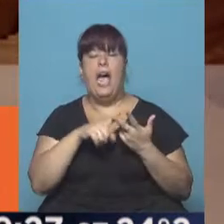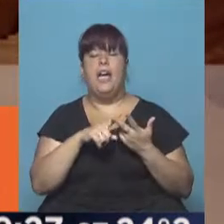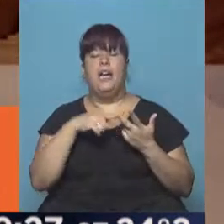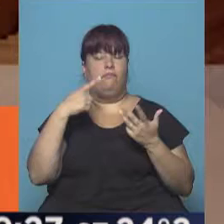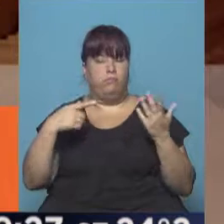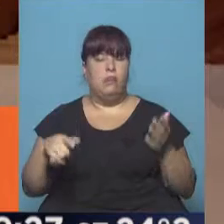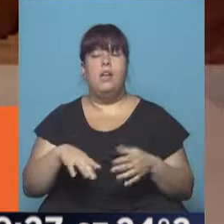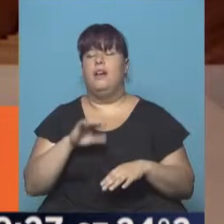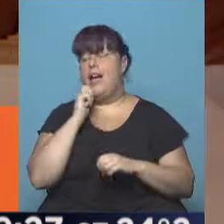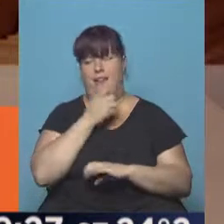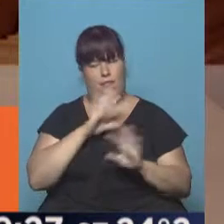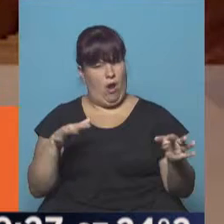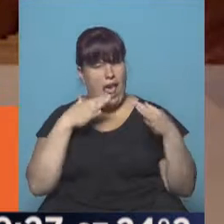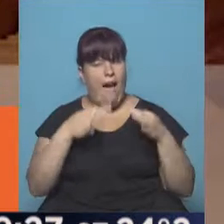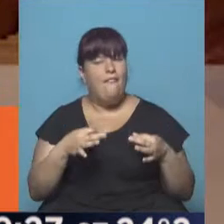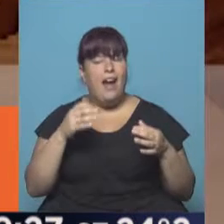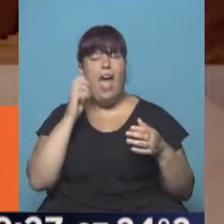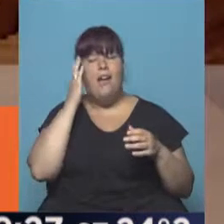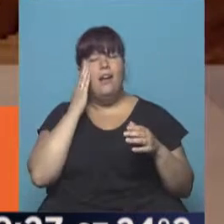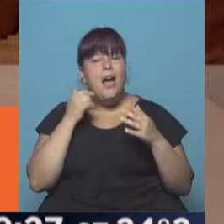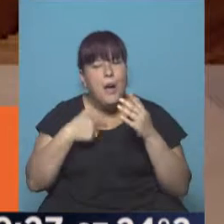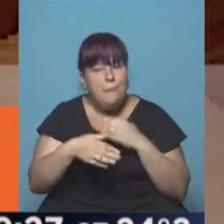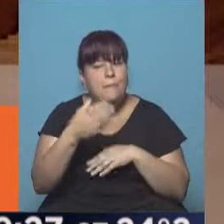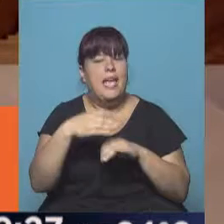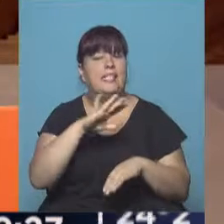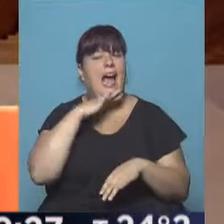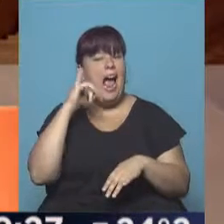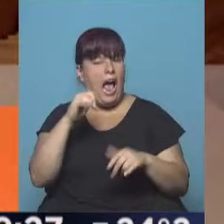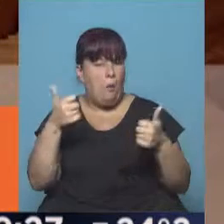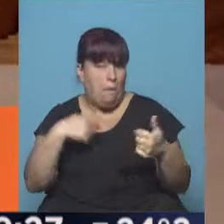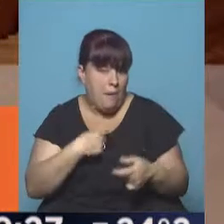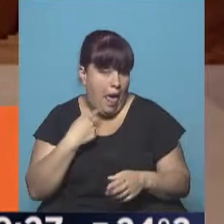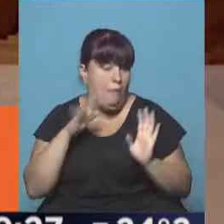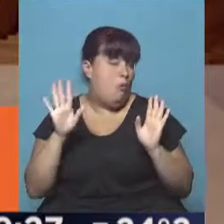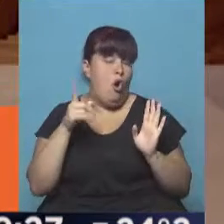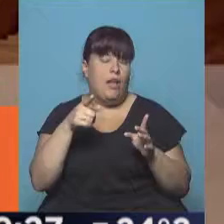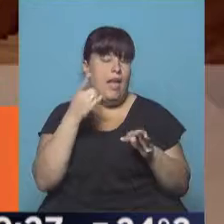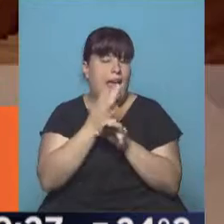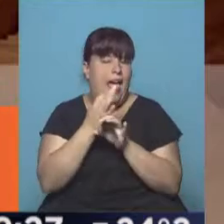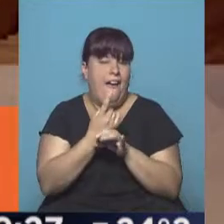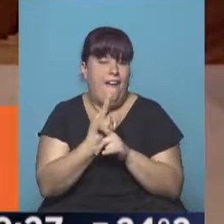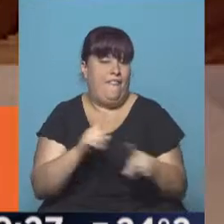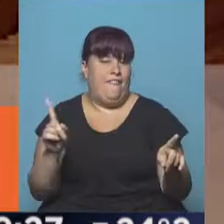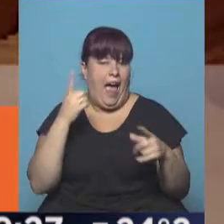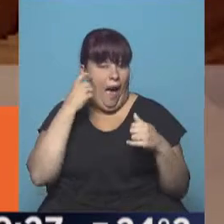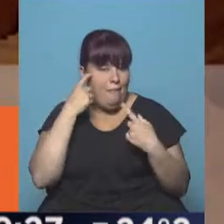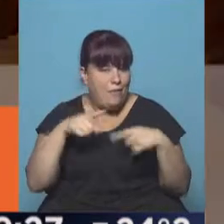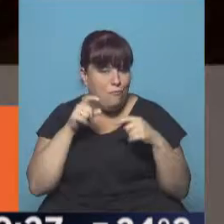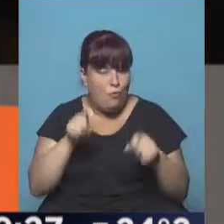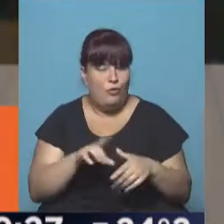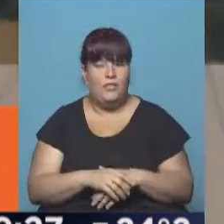Buschini, fantástico, la verdad que fue una aproximación, una primera aproximación al jazz tremenda para mí, porque era un terreno de aprendizaje,